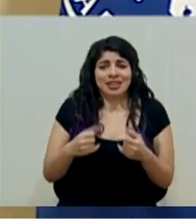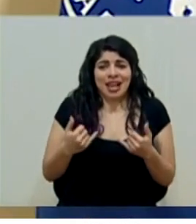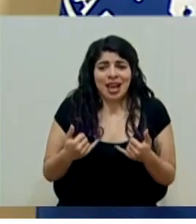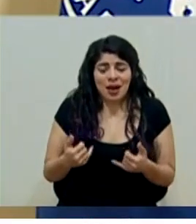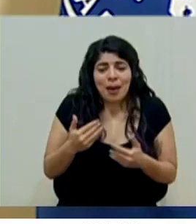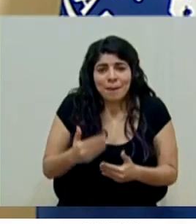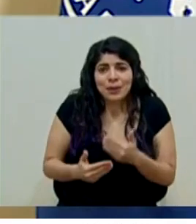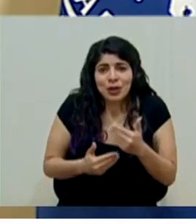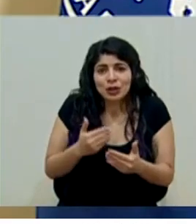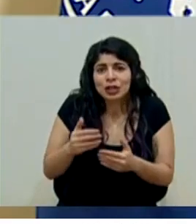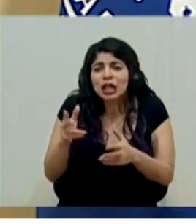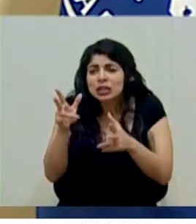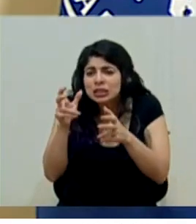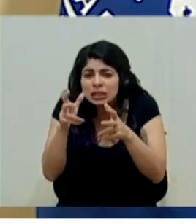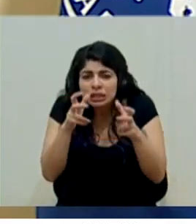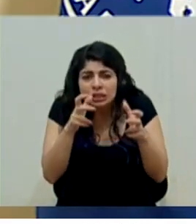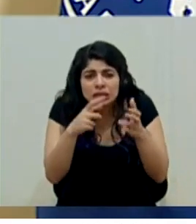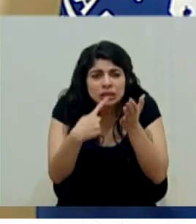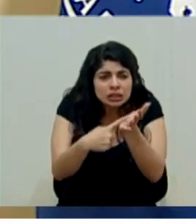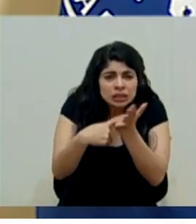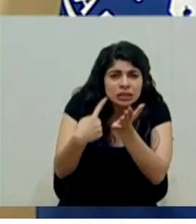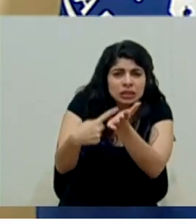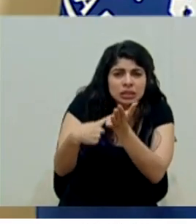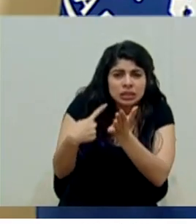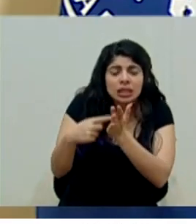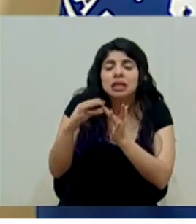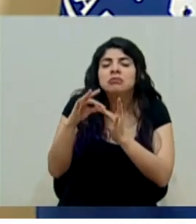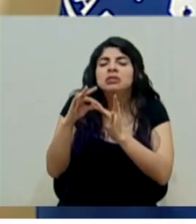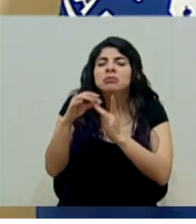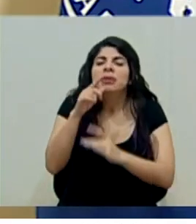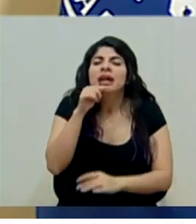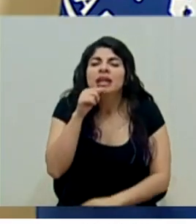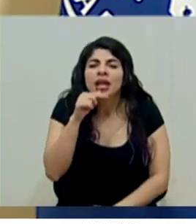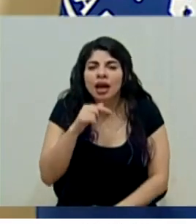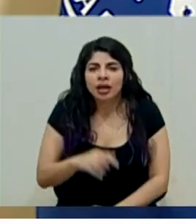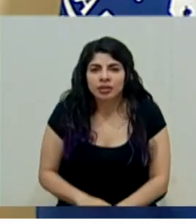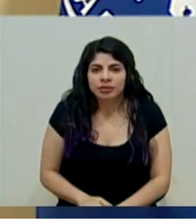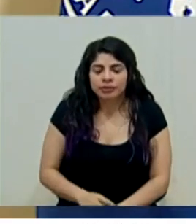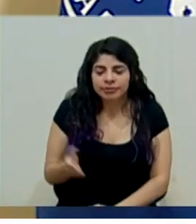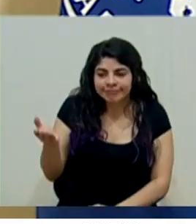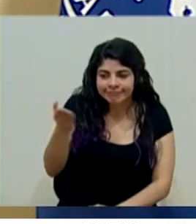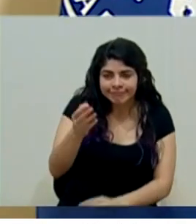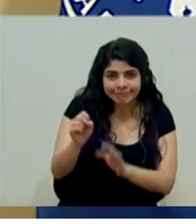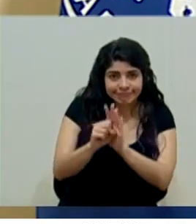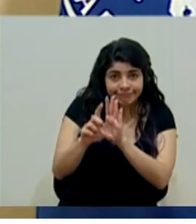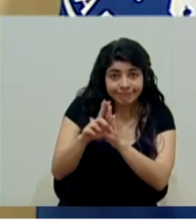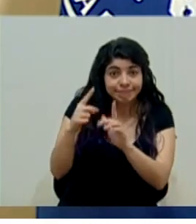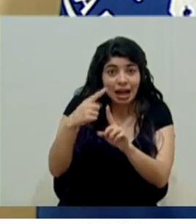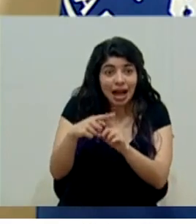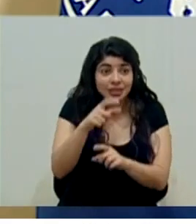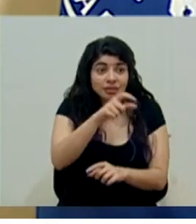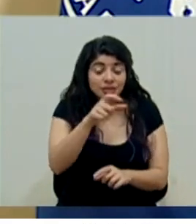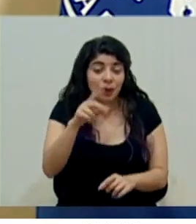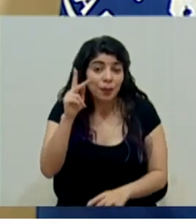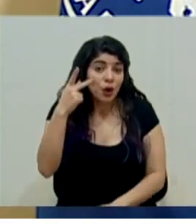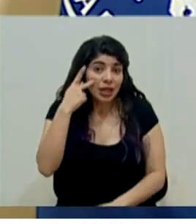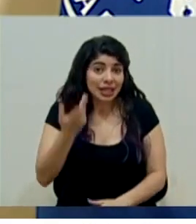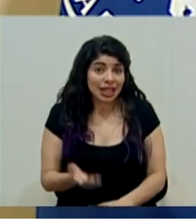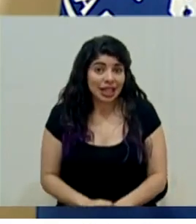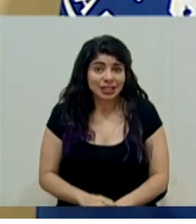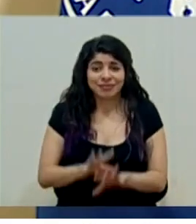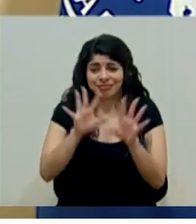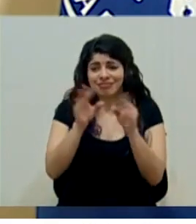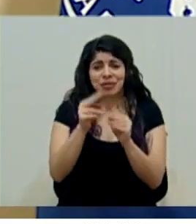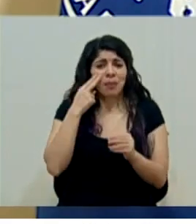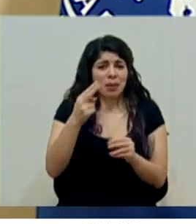estamos de escucha y conversaciones, principalmente con el Congreso y con los actores políticos. Entonces,